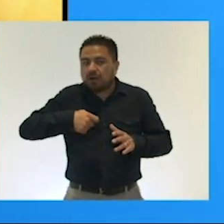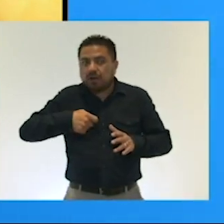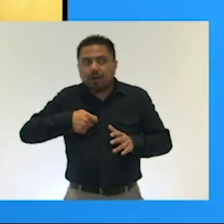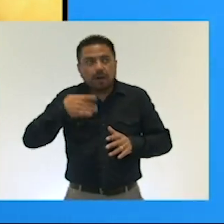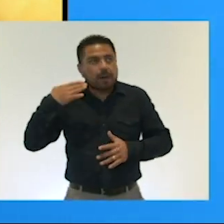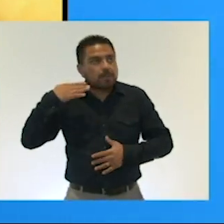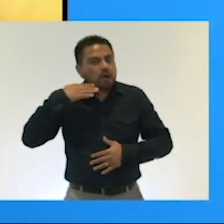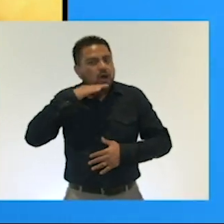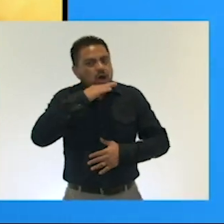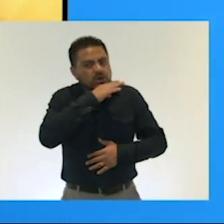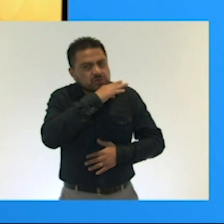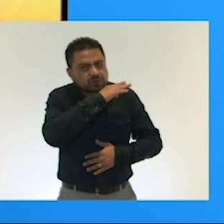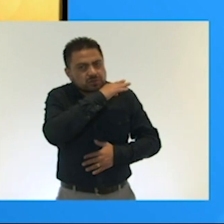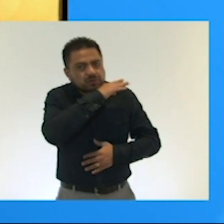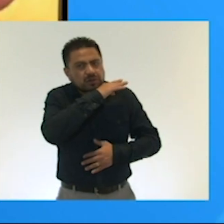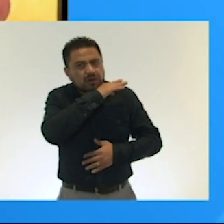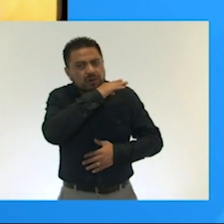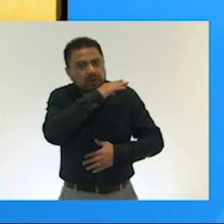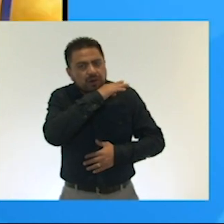¿Pozole?